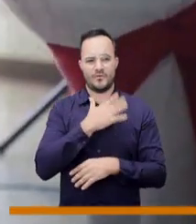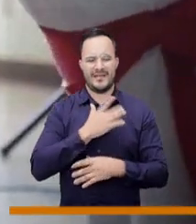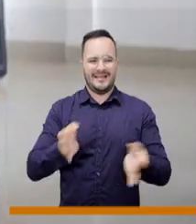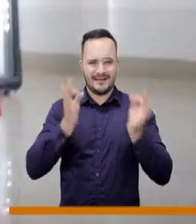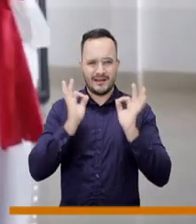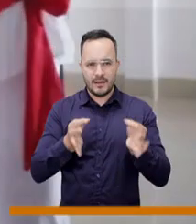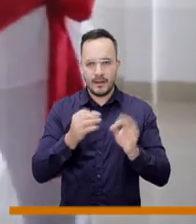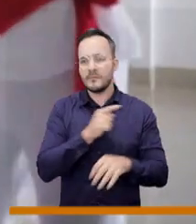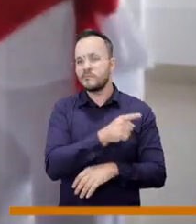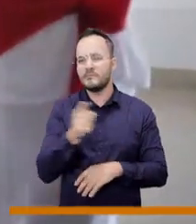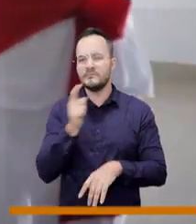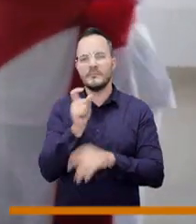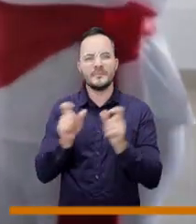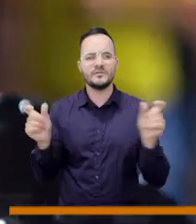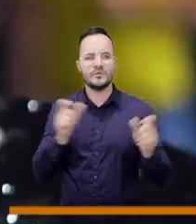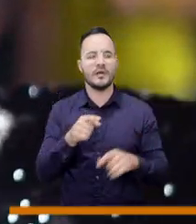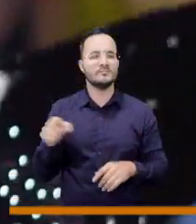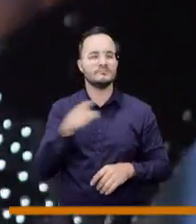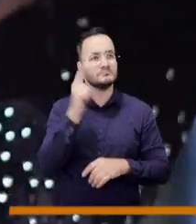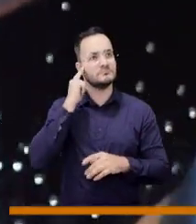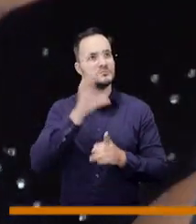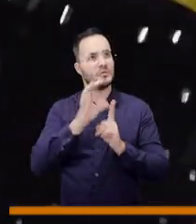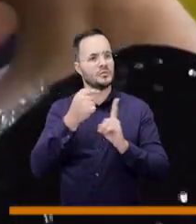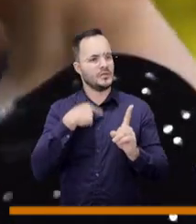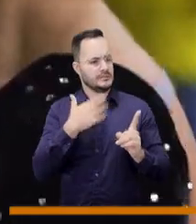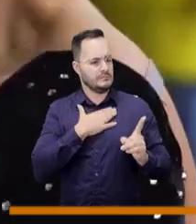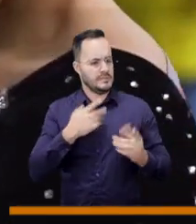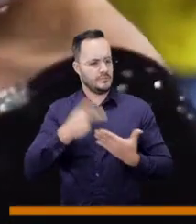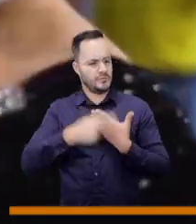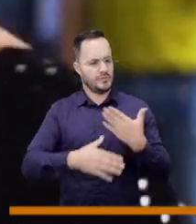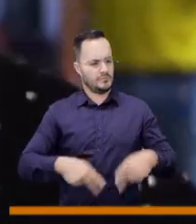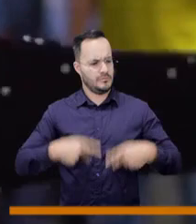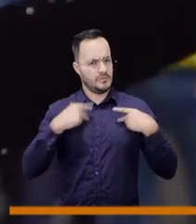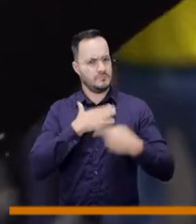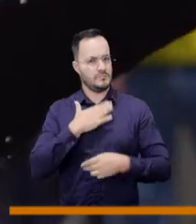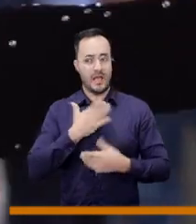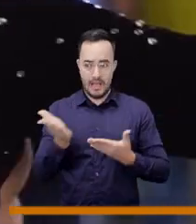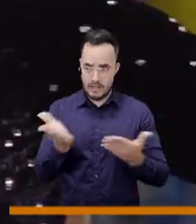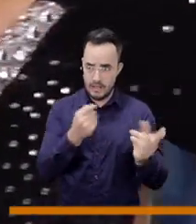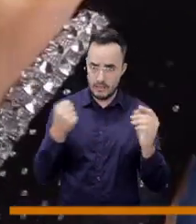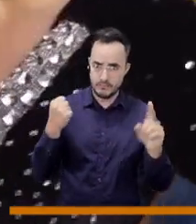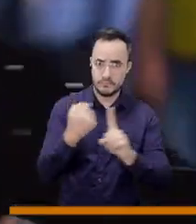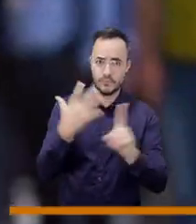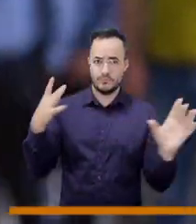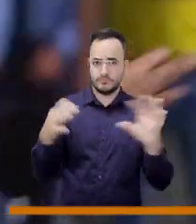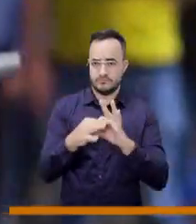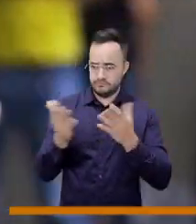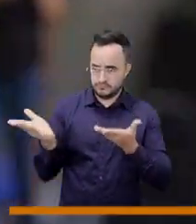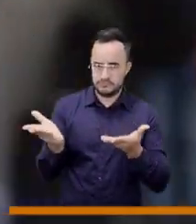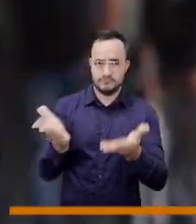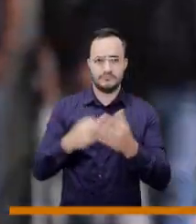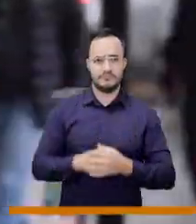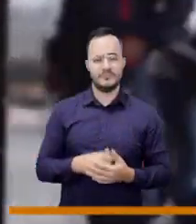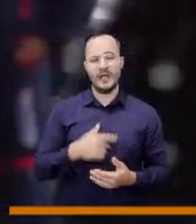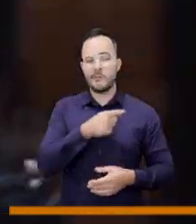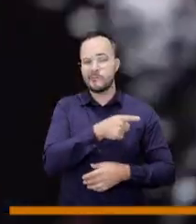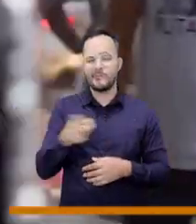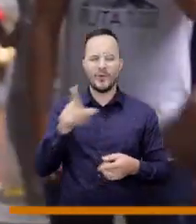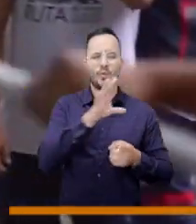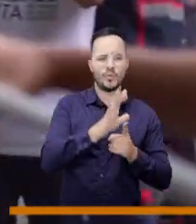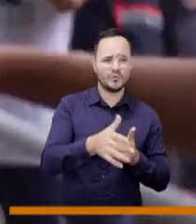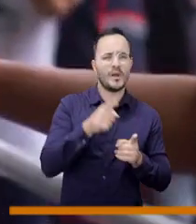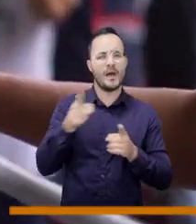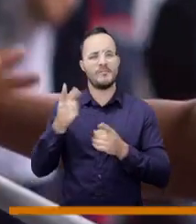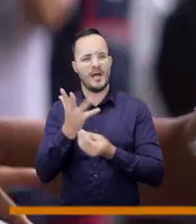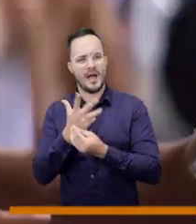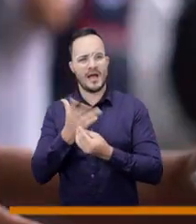oportunidades reales para que las personas que ven en la cultura un proyecto de vida lo puedan desarrollar. Y además hemos fortalecido sectores del arte y